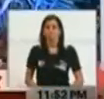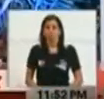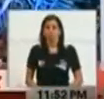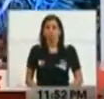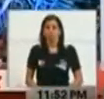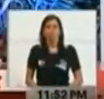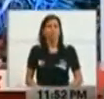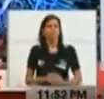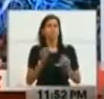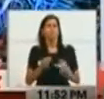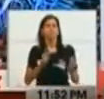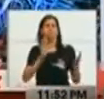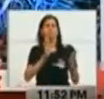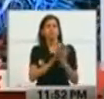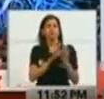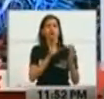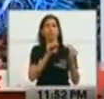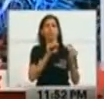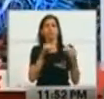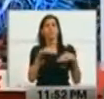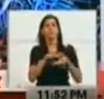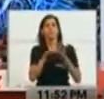mucho con el ministro Quevedo.